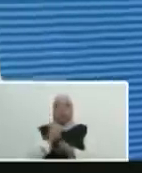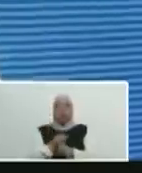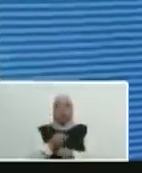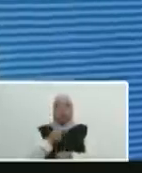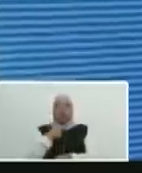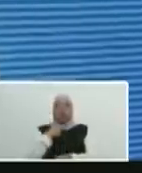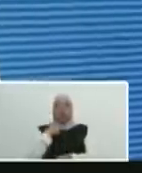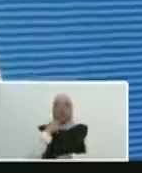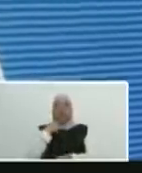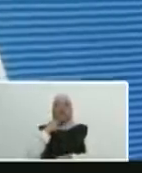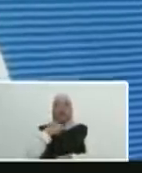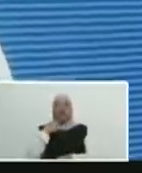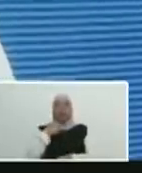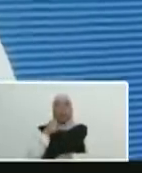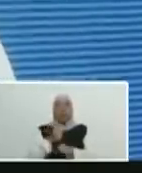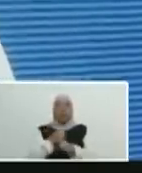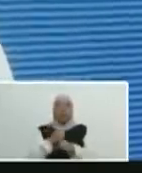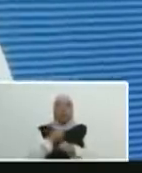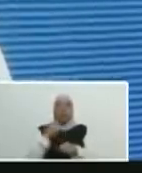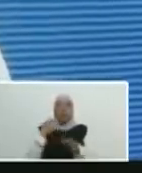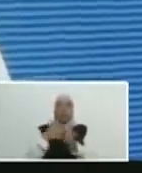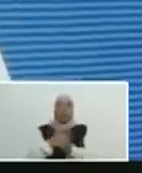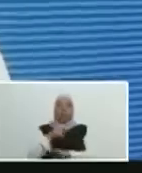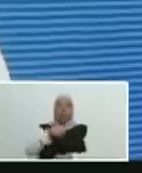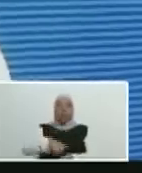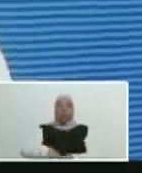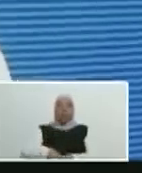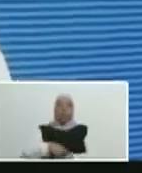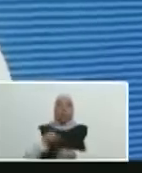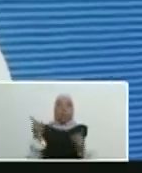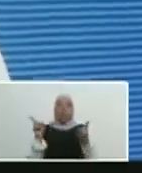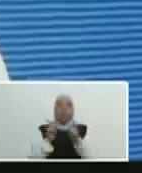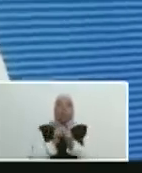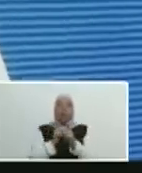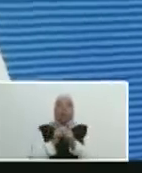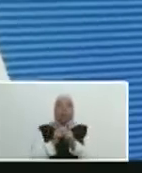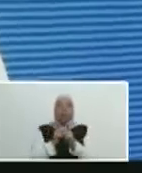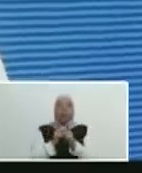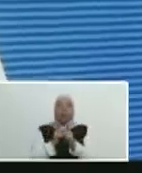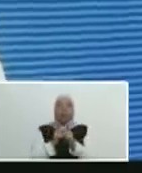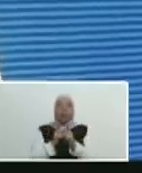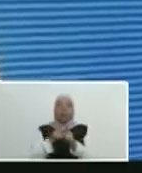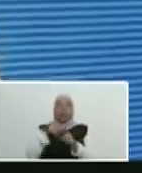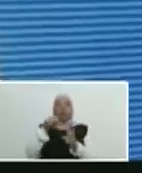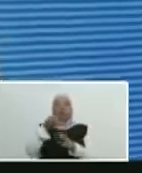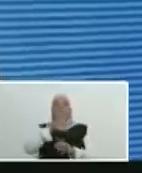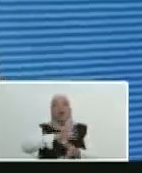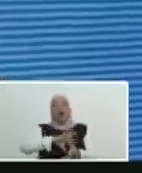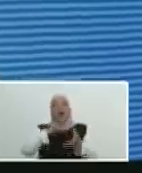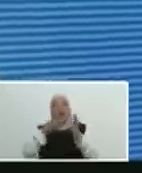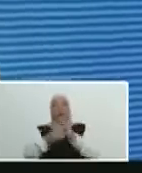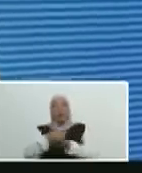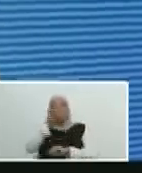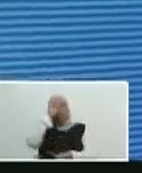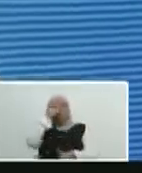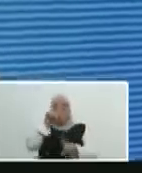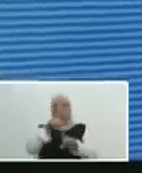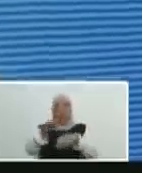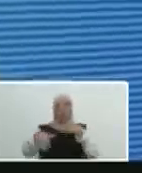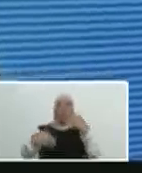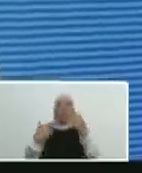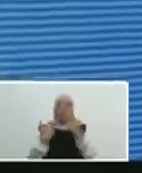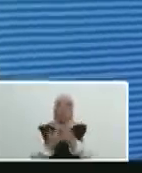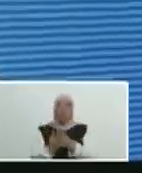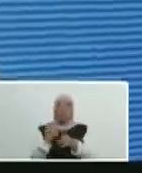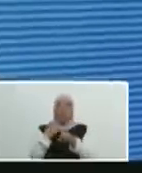del orador durante esta corta navegación donde cambiaremos de rumbo hacia